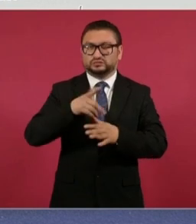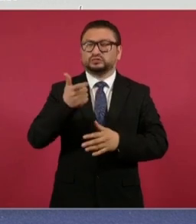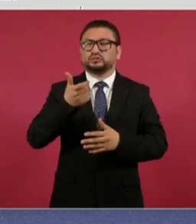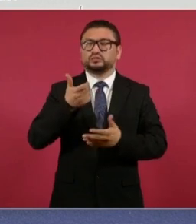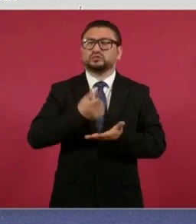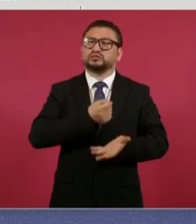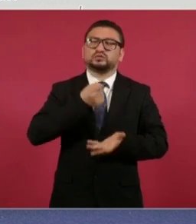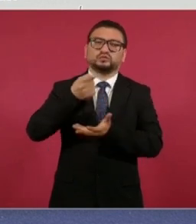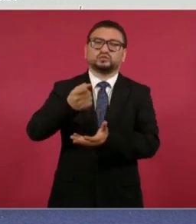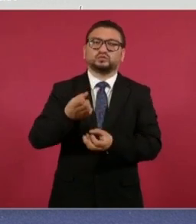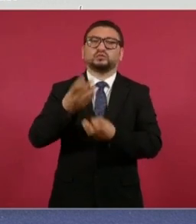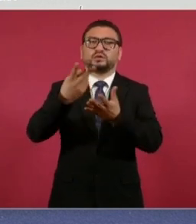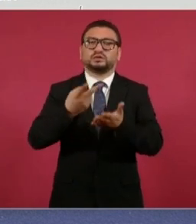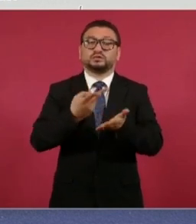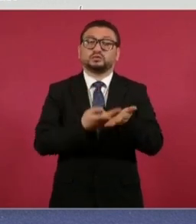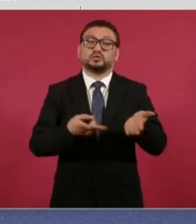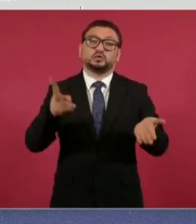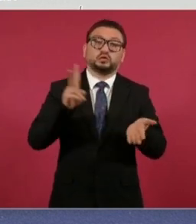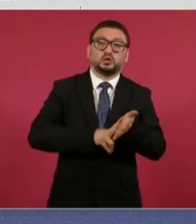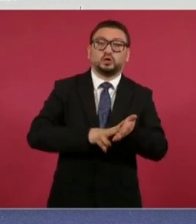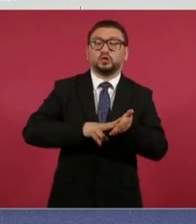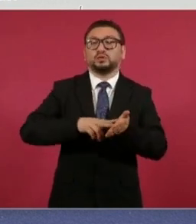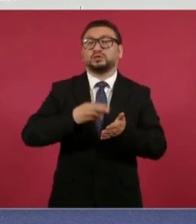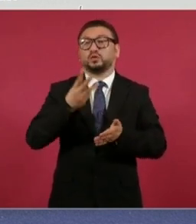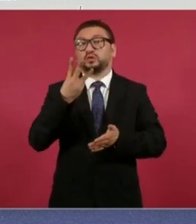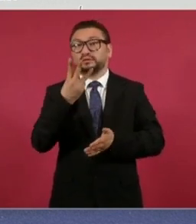pública doble o triple